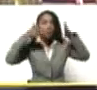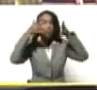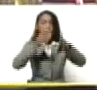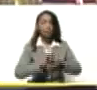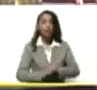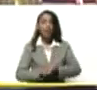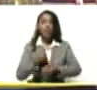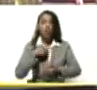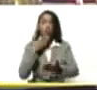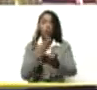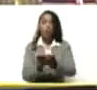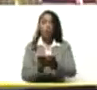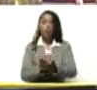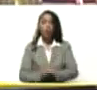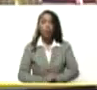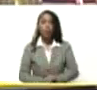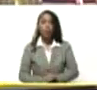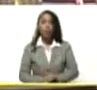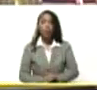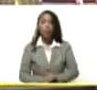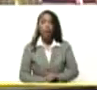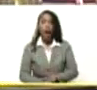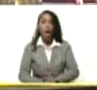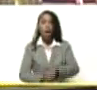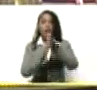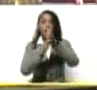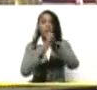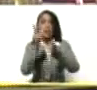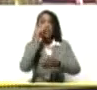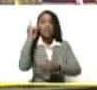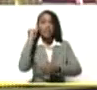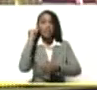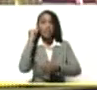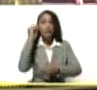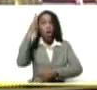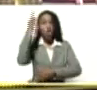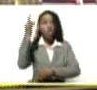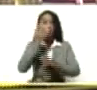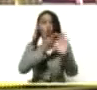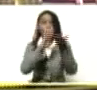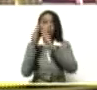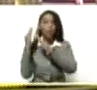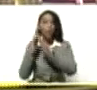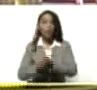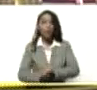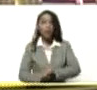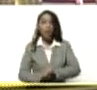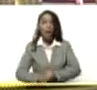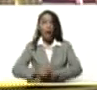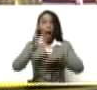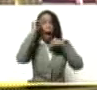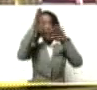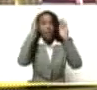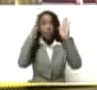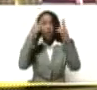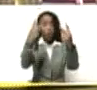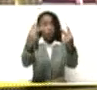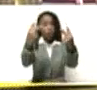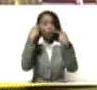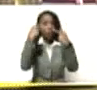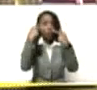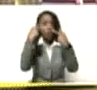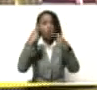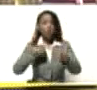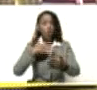que le pido a los líderes y lideresas de los consejos comunales, oído y atención,